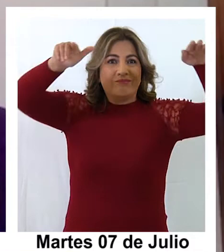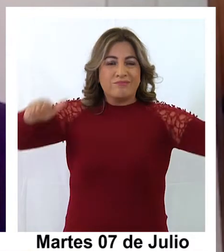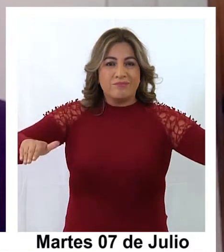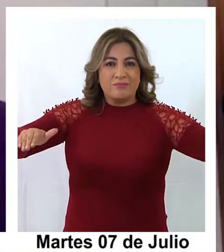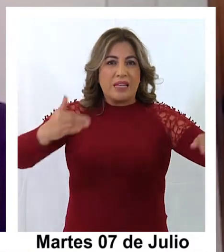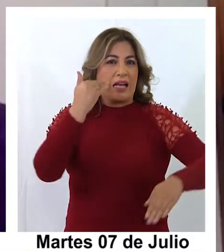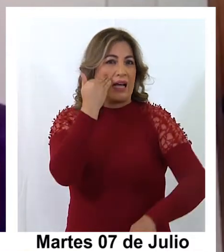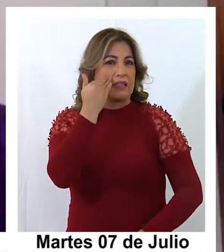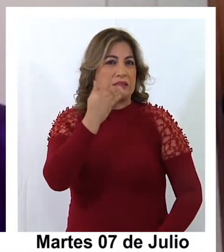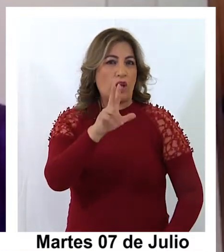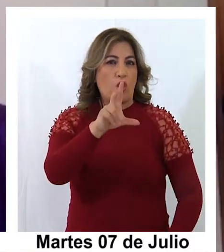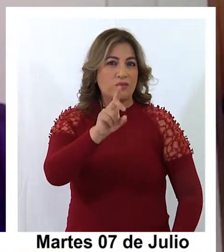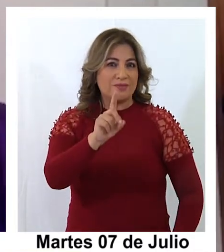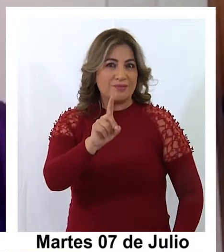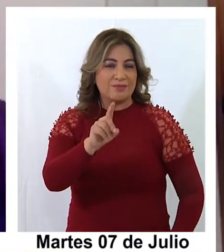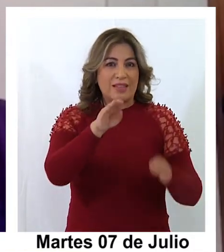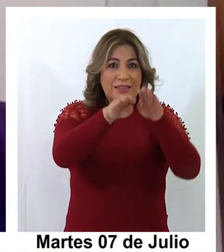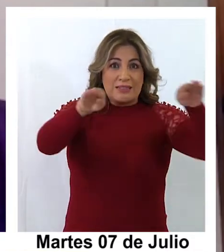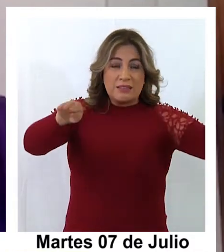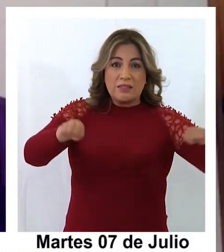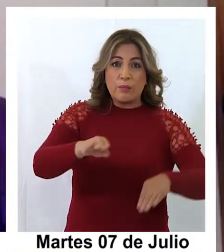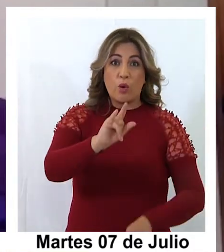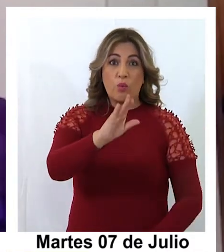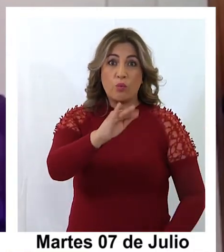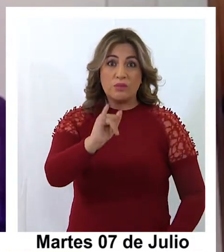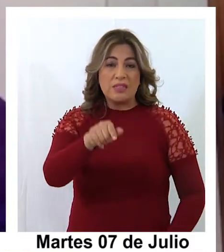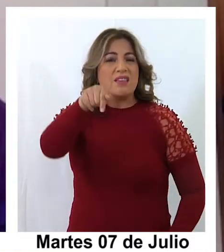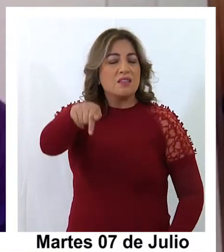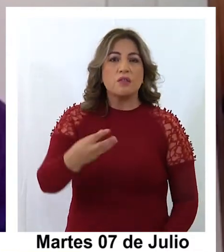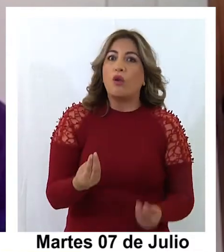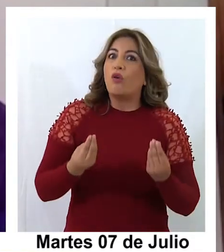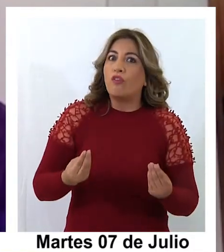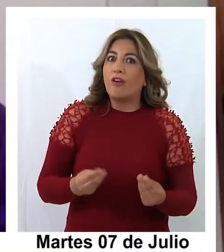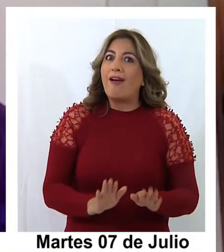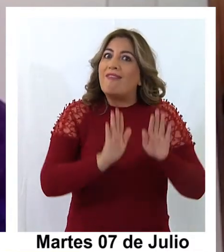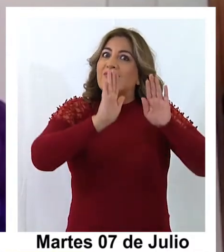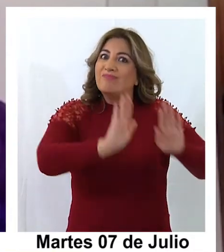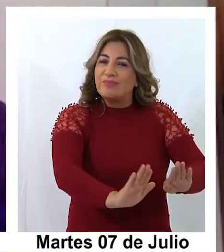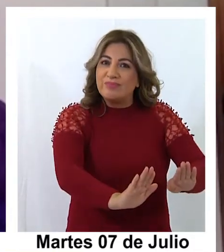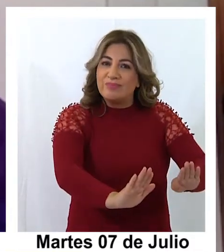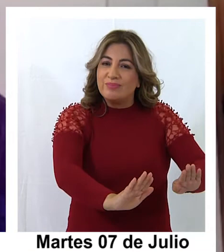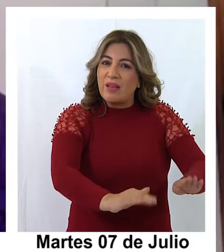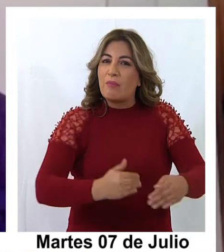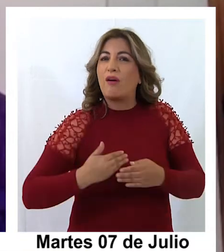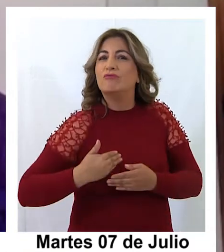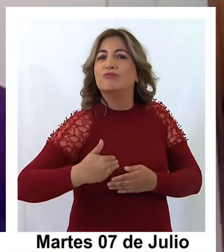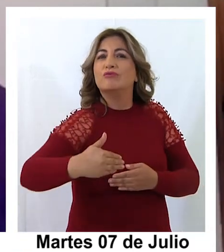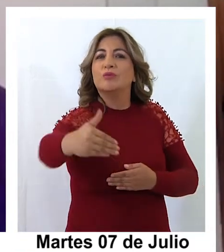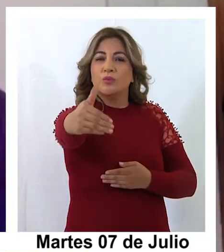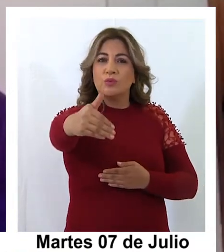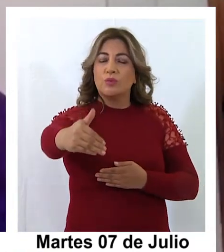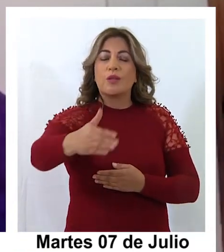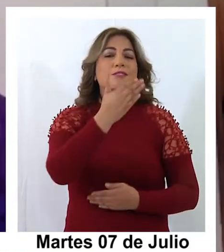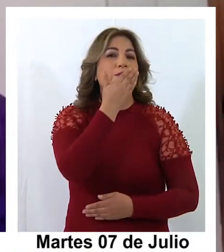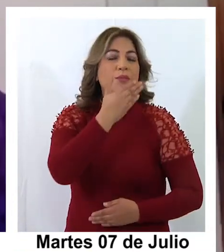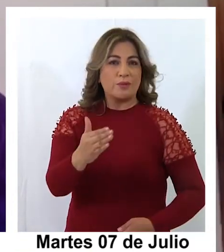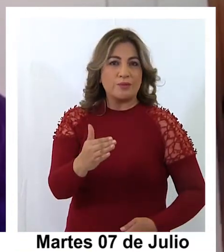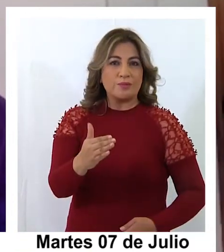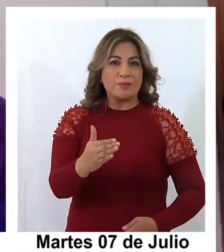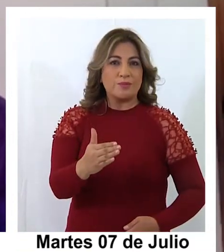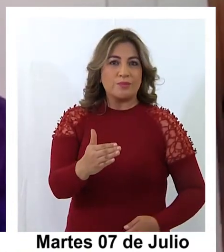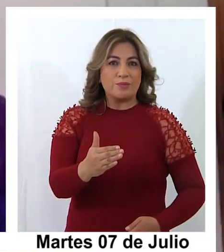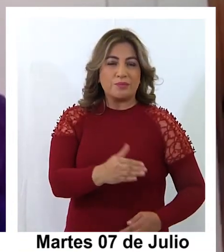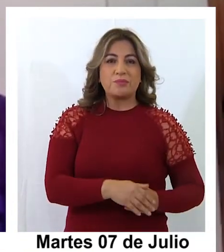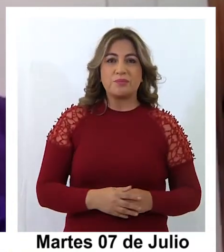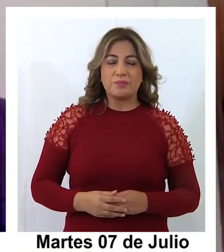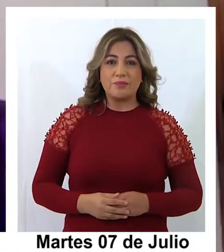de llegar cerca a las 80, y lo bueno además es que eso va a quedar una fortaleza después